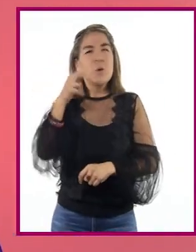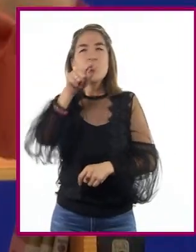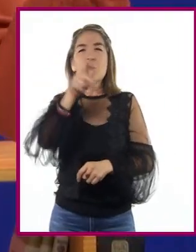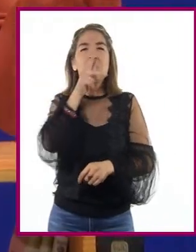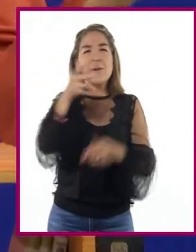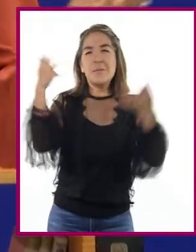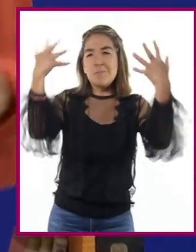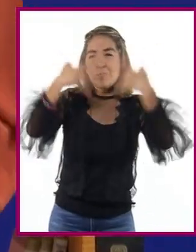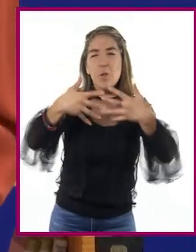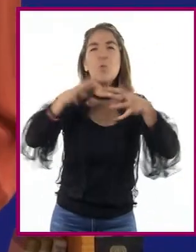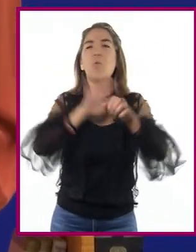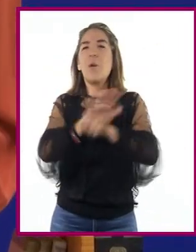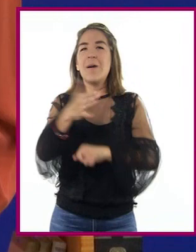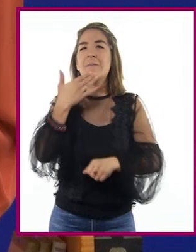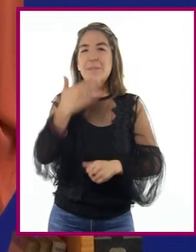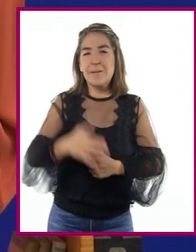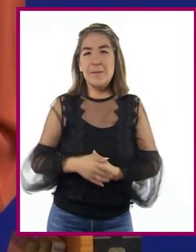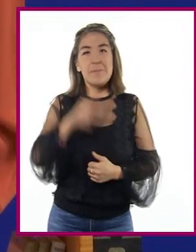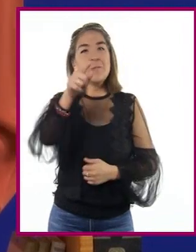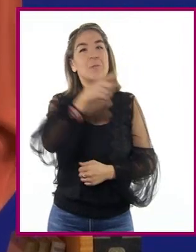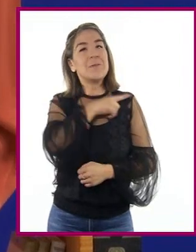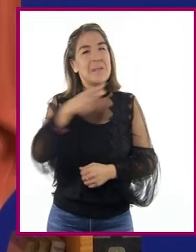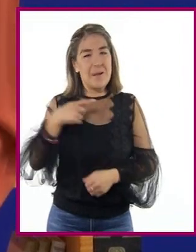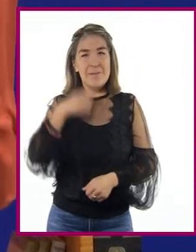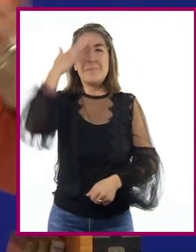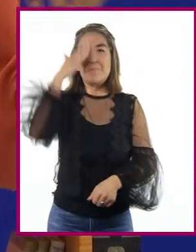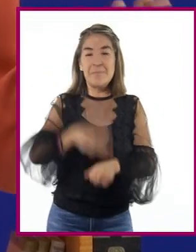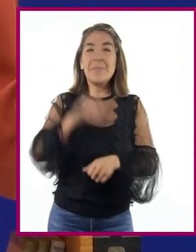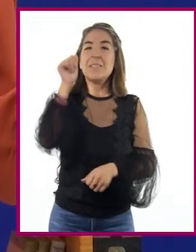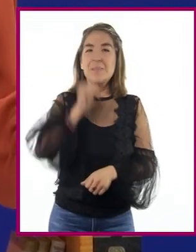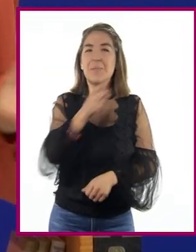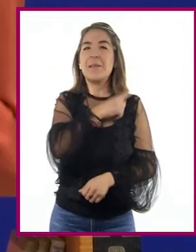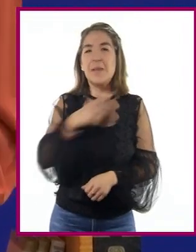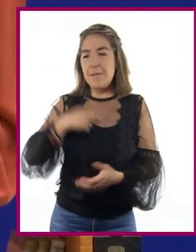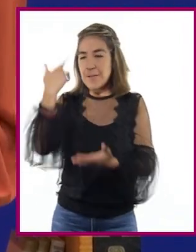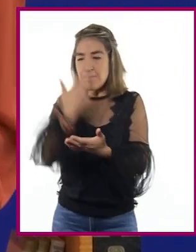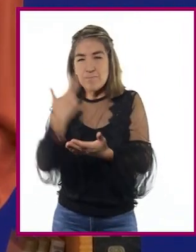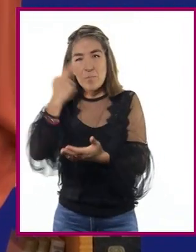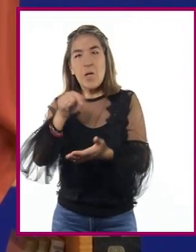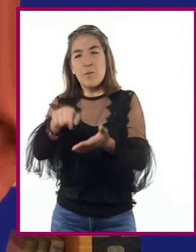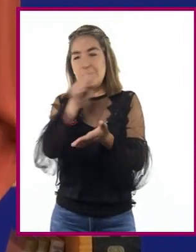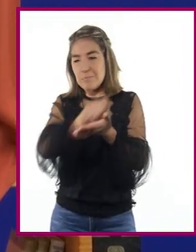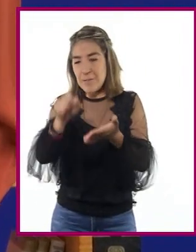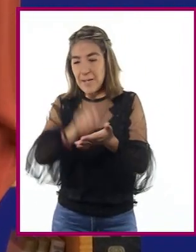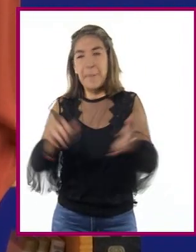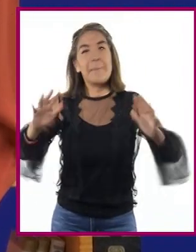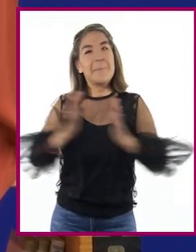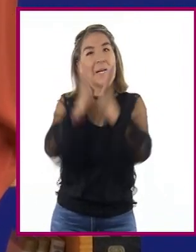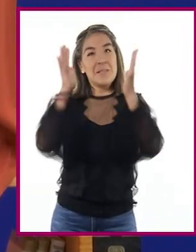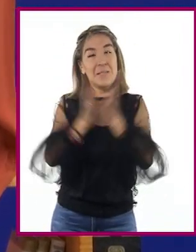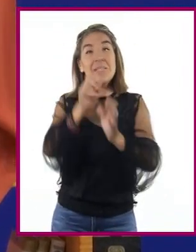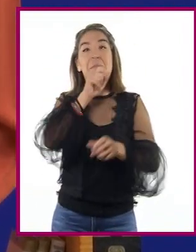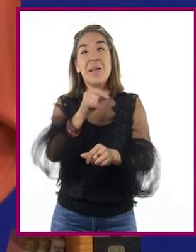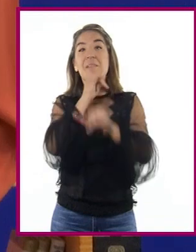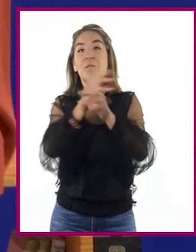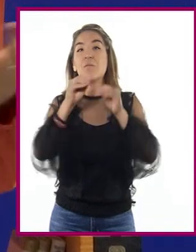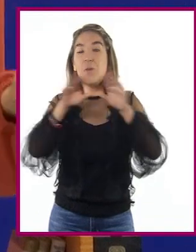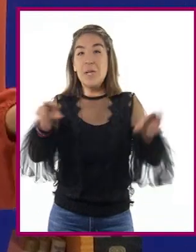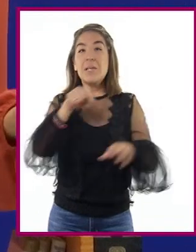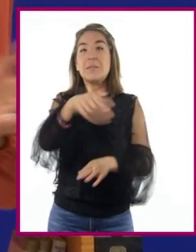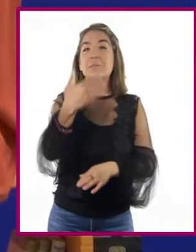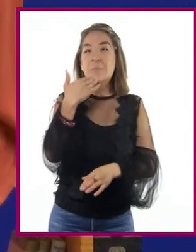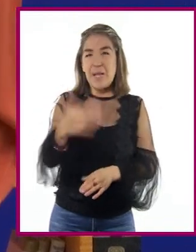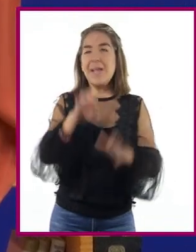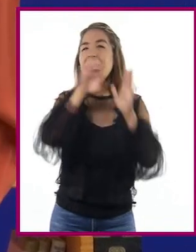argumentar. No olviden que siempre hay que revisar las notas de participación y distinguir si son efectivas.